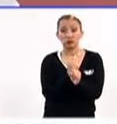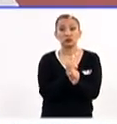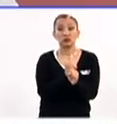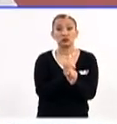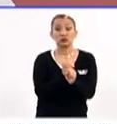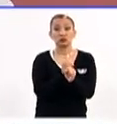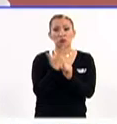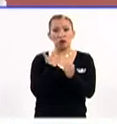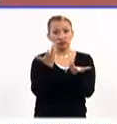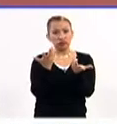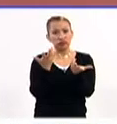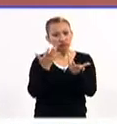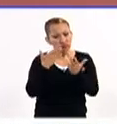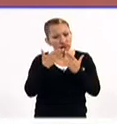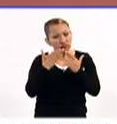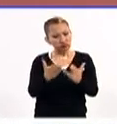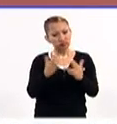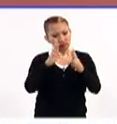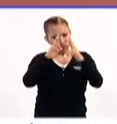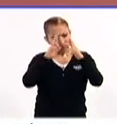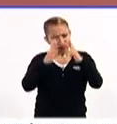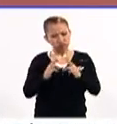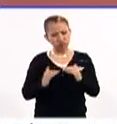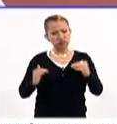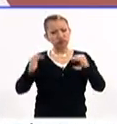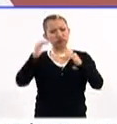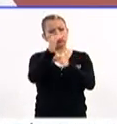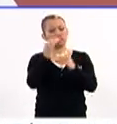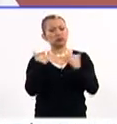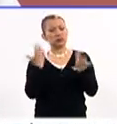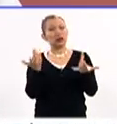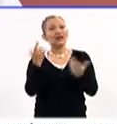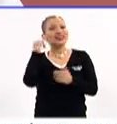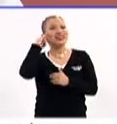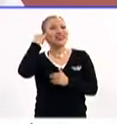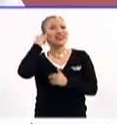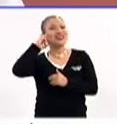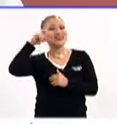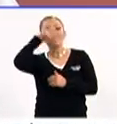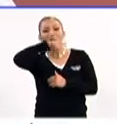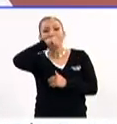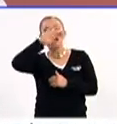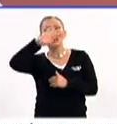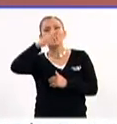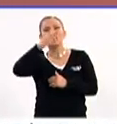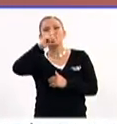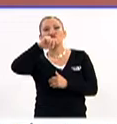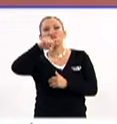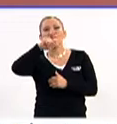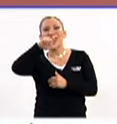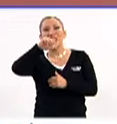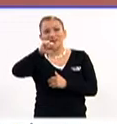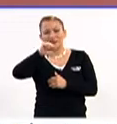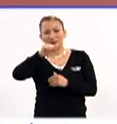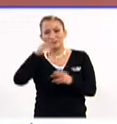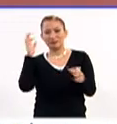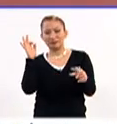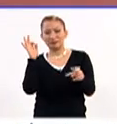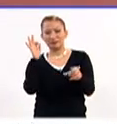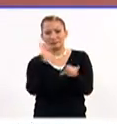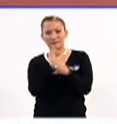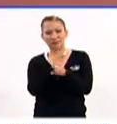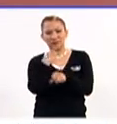con mucha dignidad, los indígenas mayas chontales defendieron